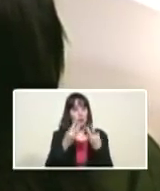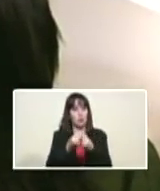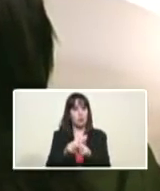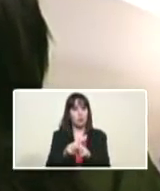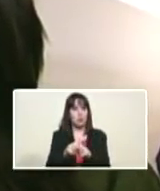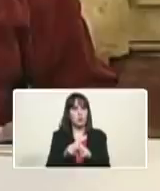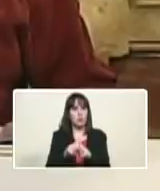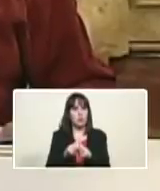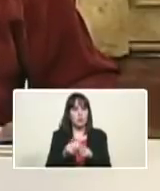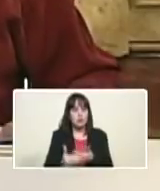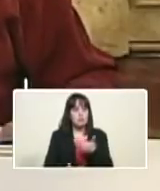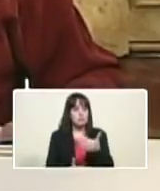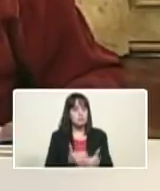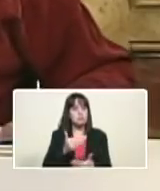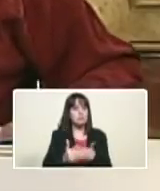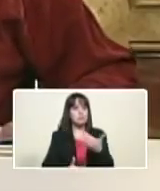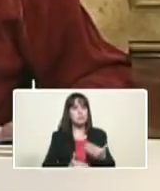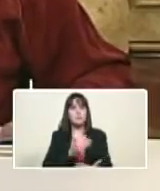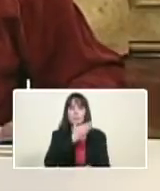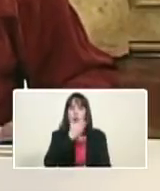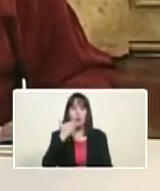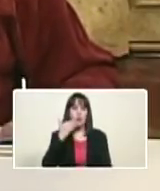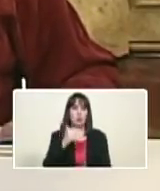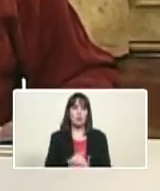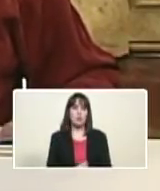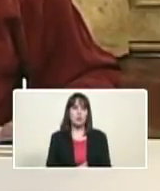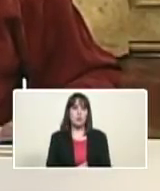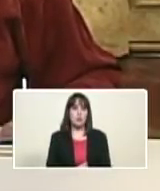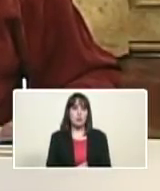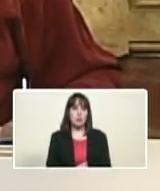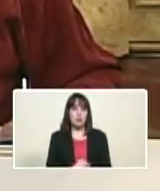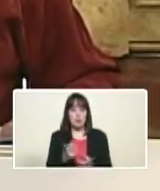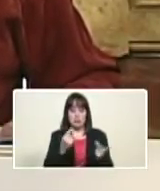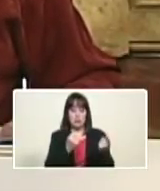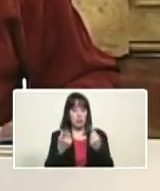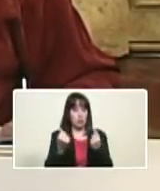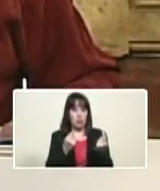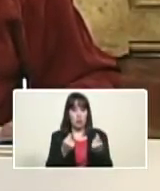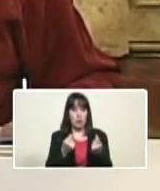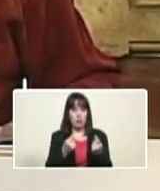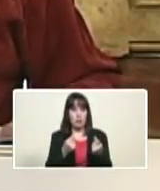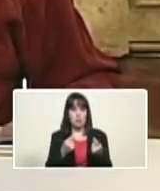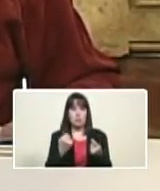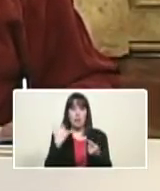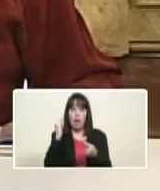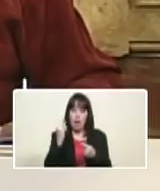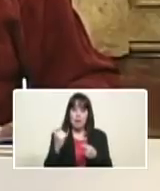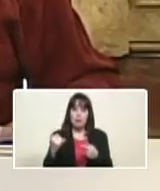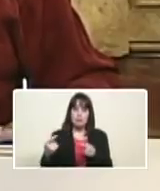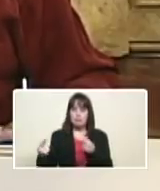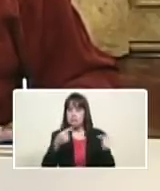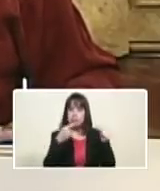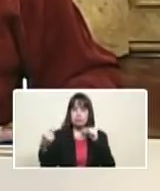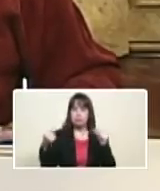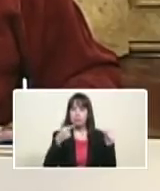en que vamos a avanzar. Hemos retomado la iniciativa económica. Estamos en contraataque de justicia y de igualdad.